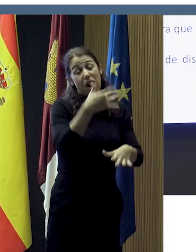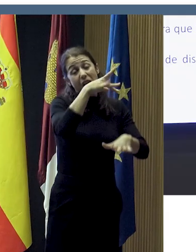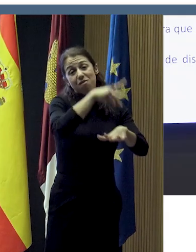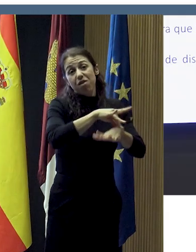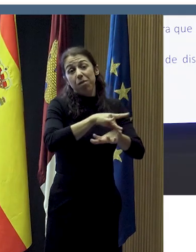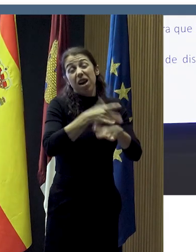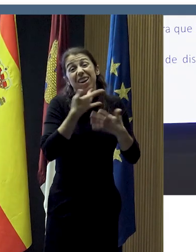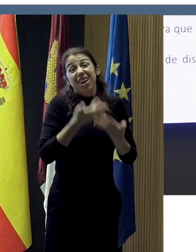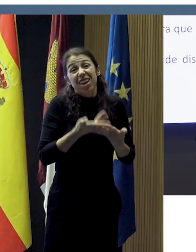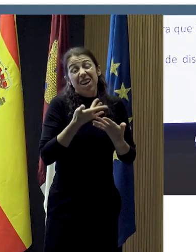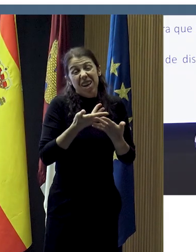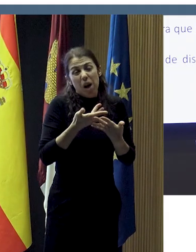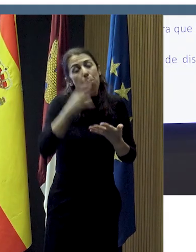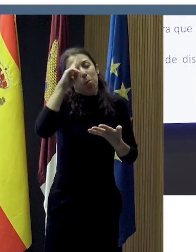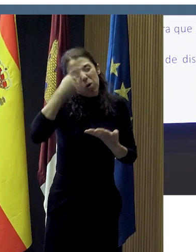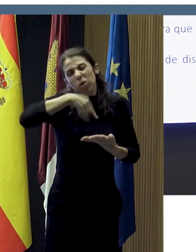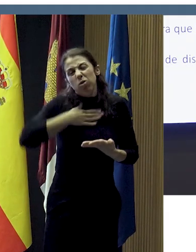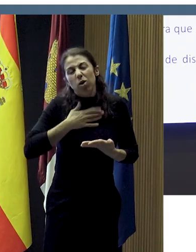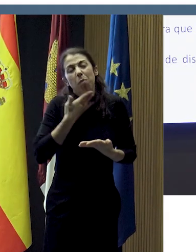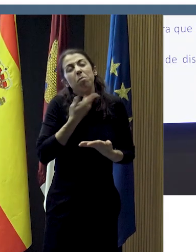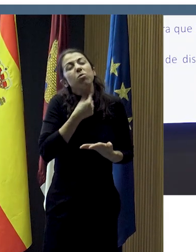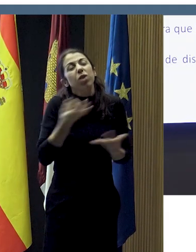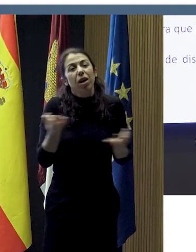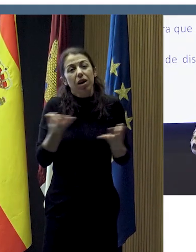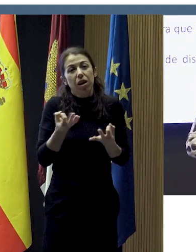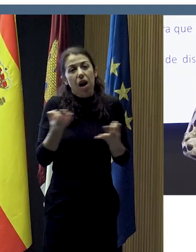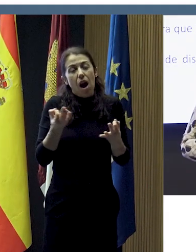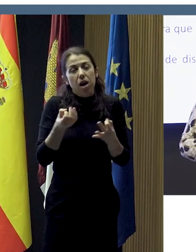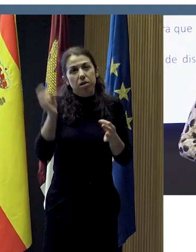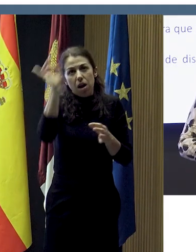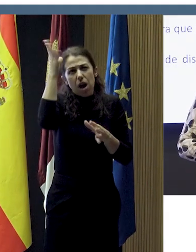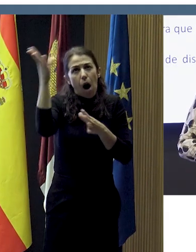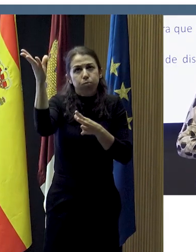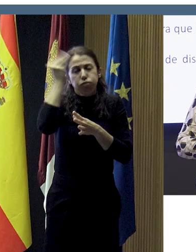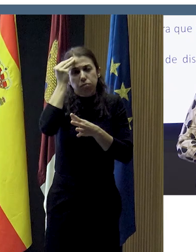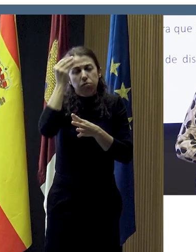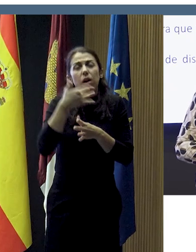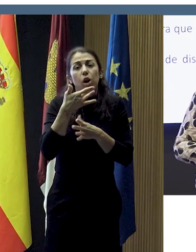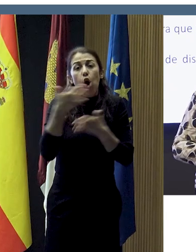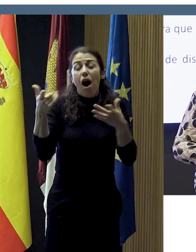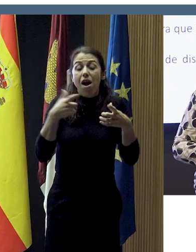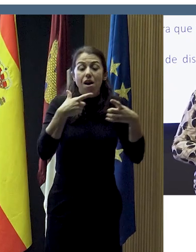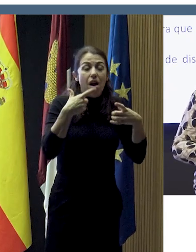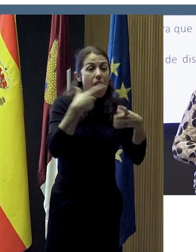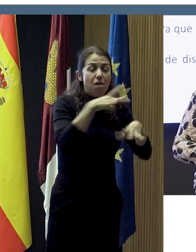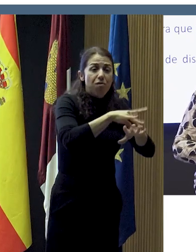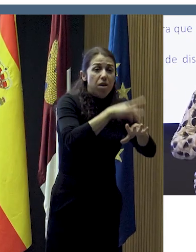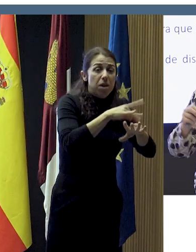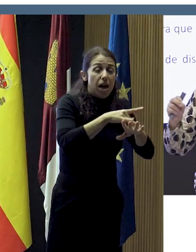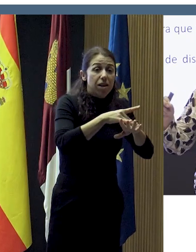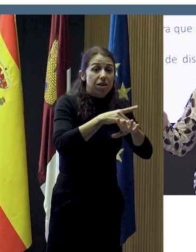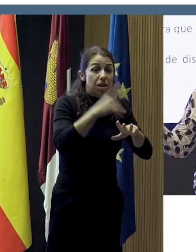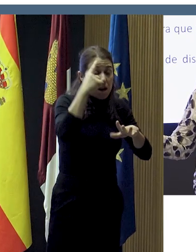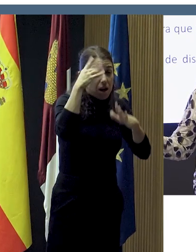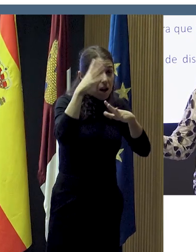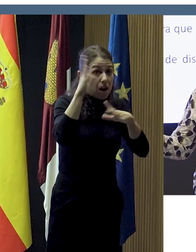este sentido nos preocupa. Entonces, me gustaría que fijaseis esta idea, y es que no todas las enfermedades neurodegenerativas van